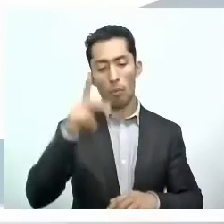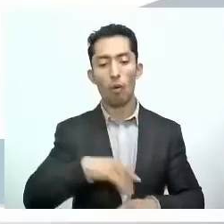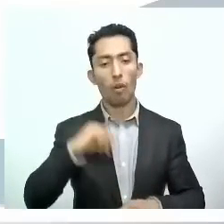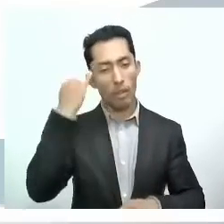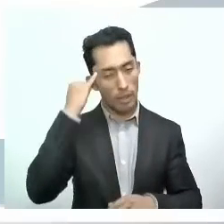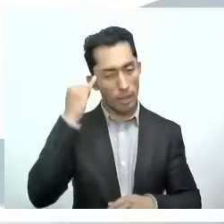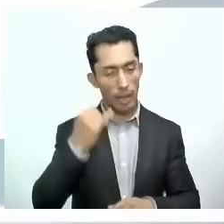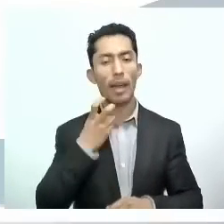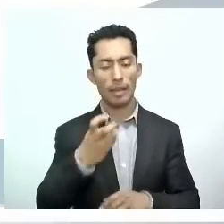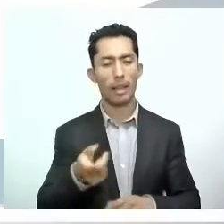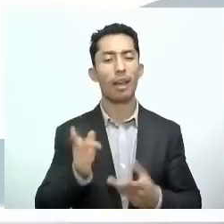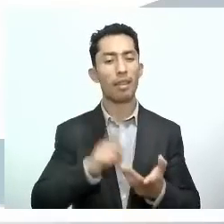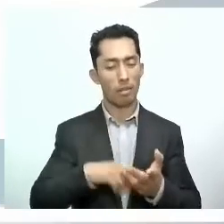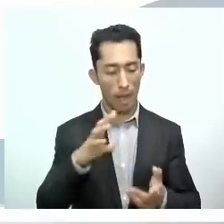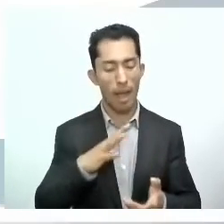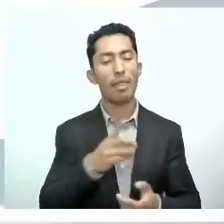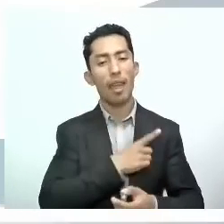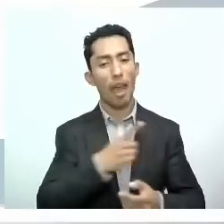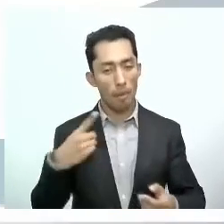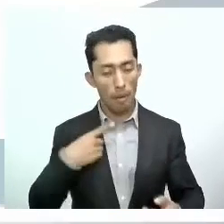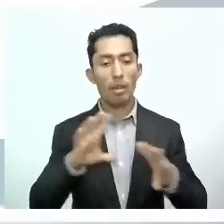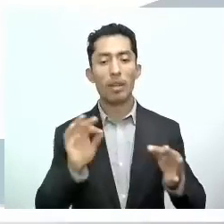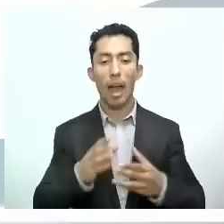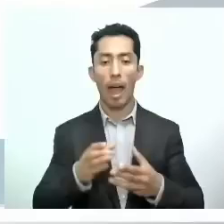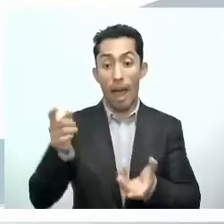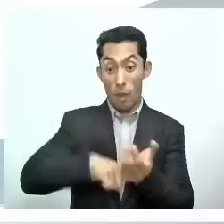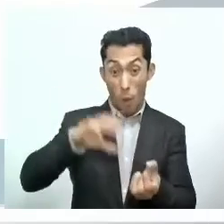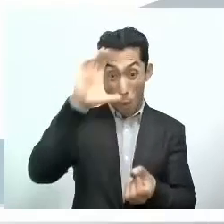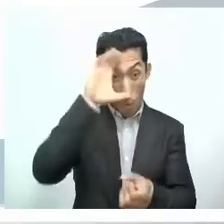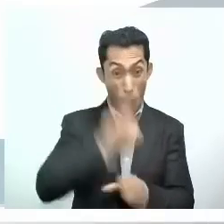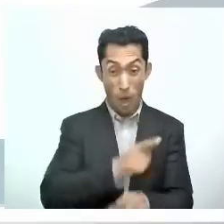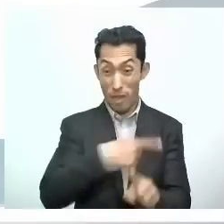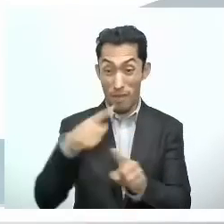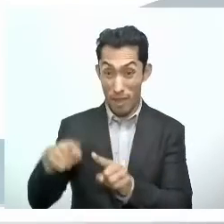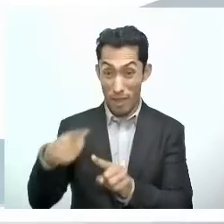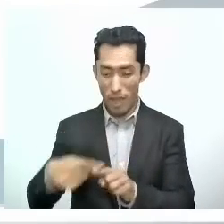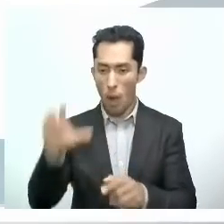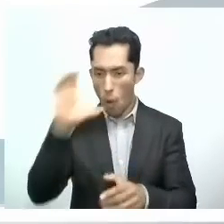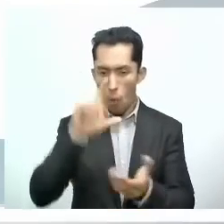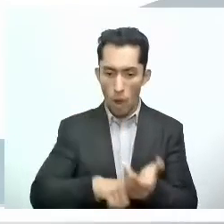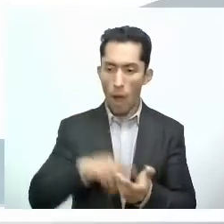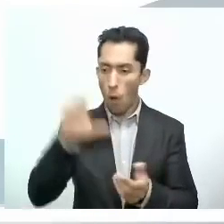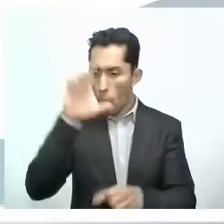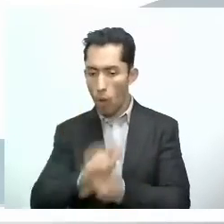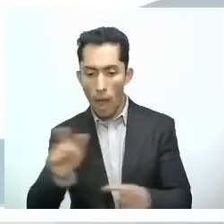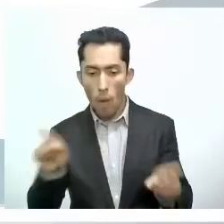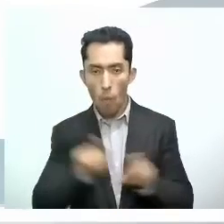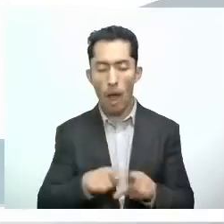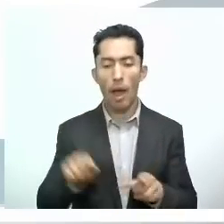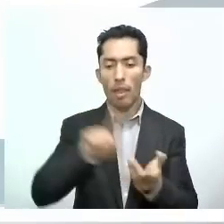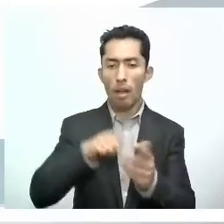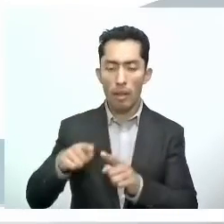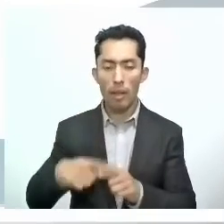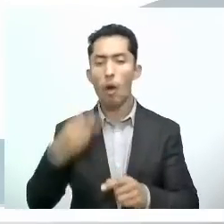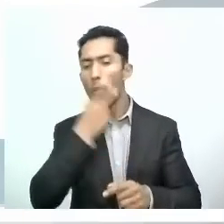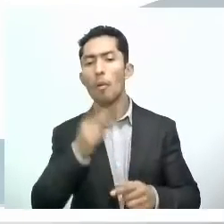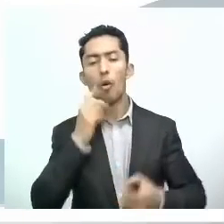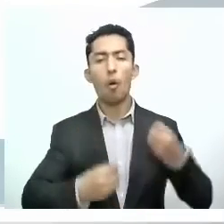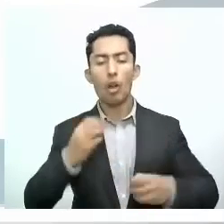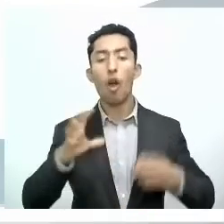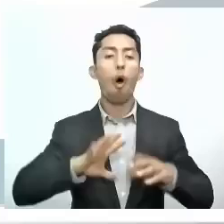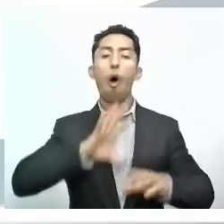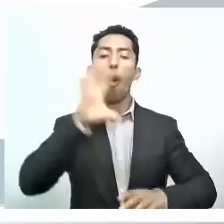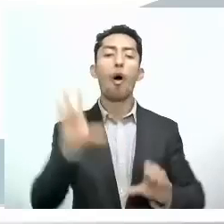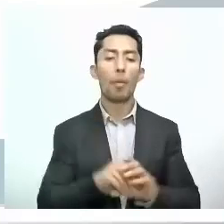ahí tenemos que hablar de interculturalidad y qué implica la interculturalidad para una jueza o para todo el sistema de justicia